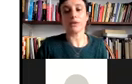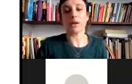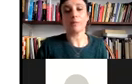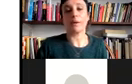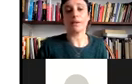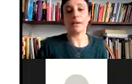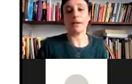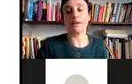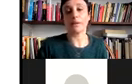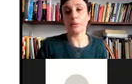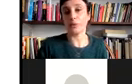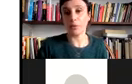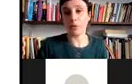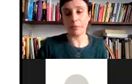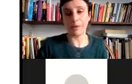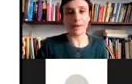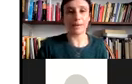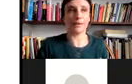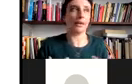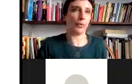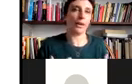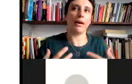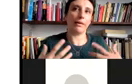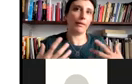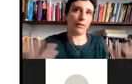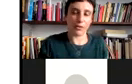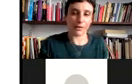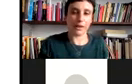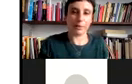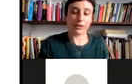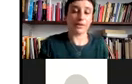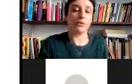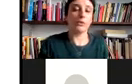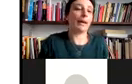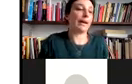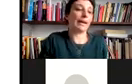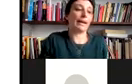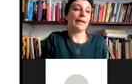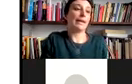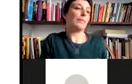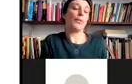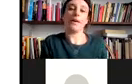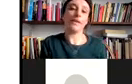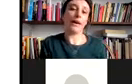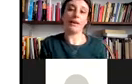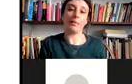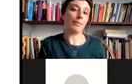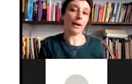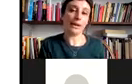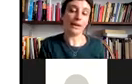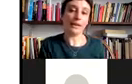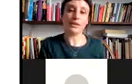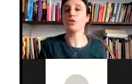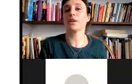a desarrollar material inclusivo que se le pueda ofrecer al personal de salud para que puedan dar la